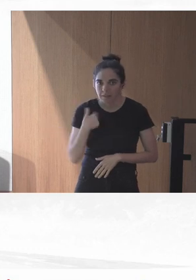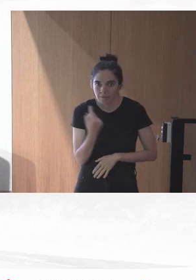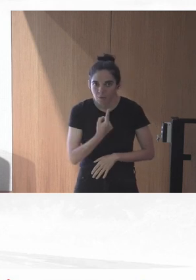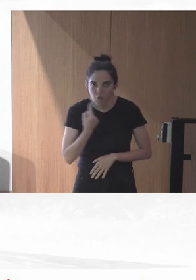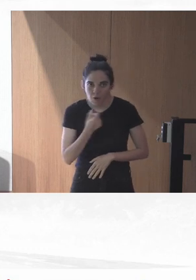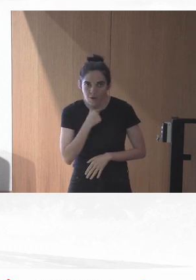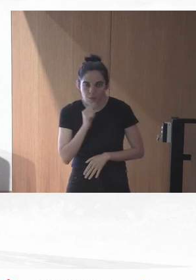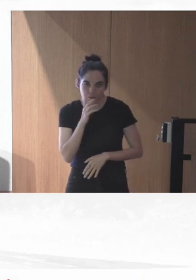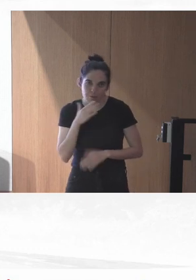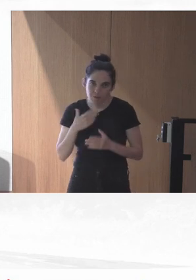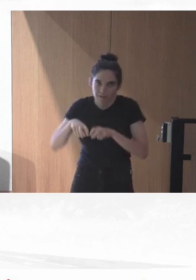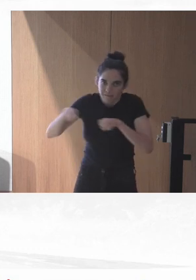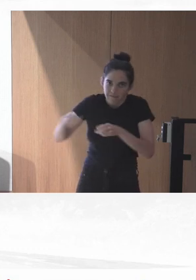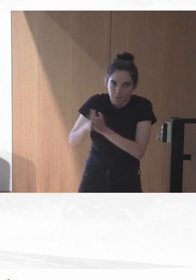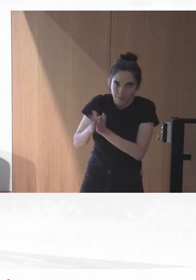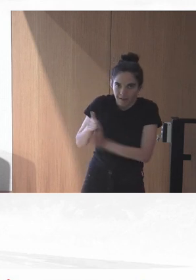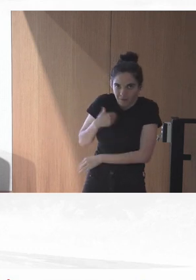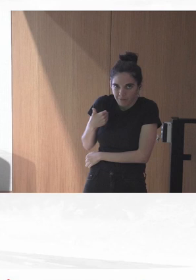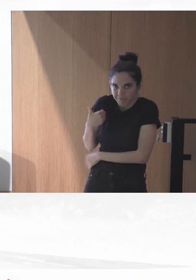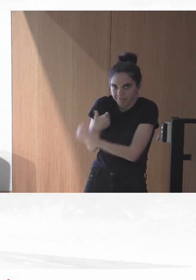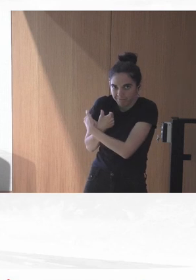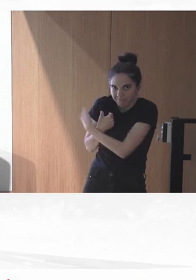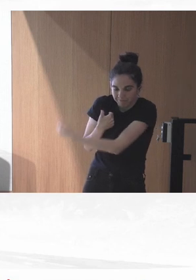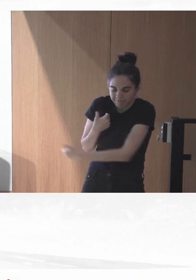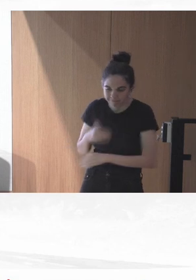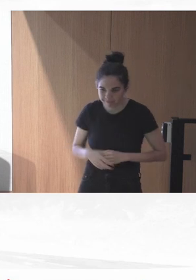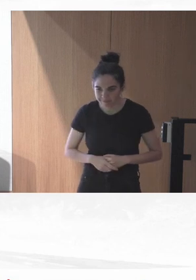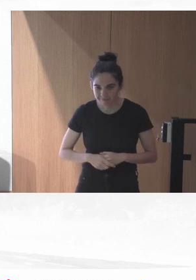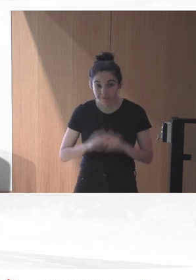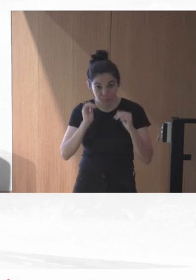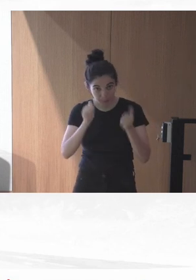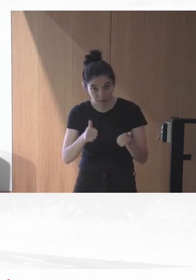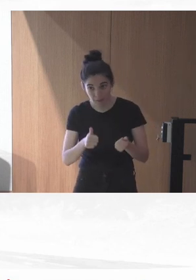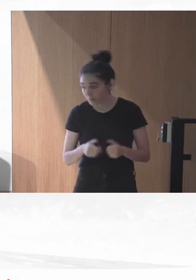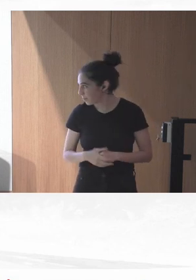que tengo un compañero. Vamos a empezar.